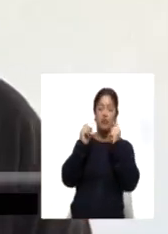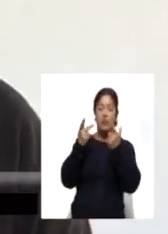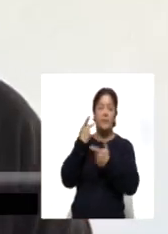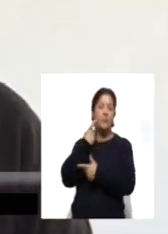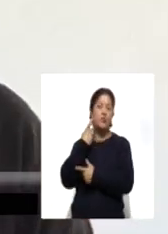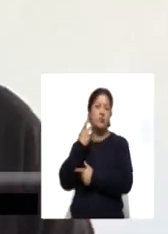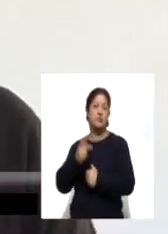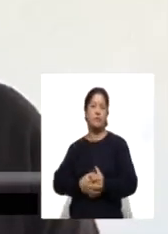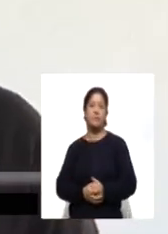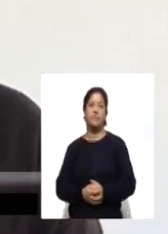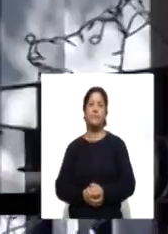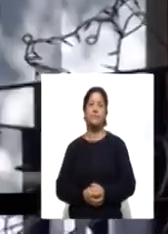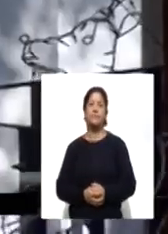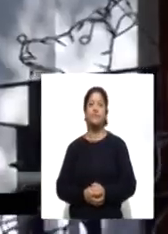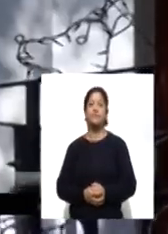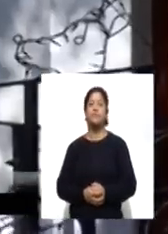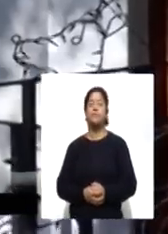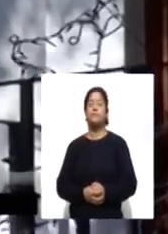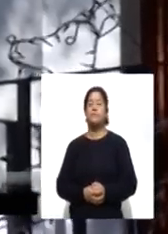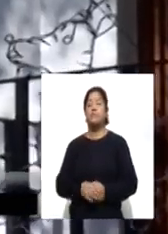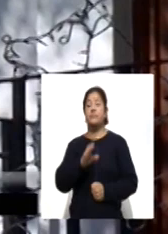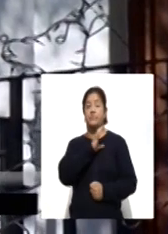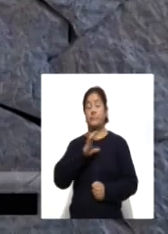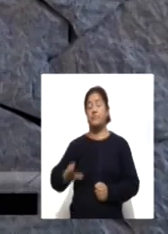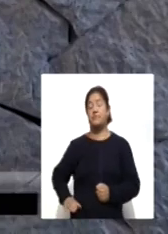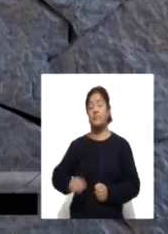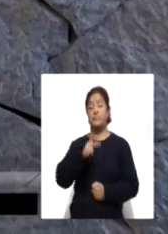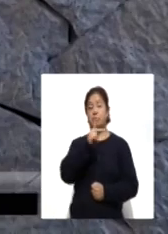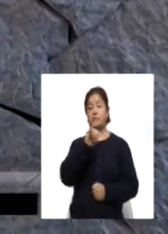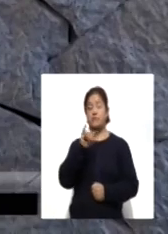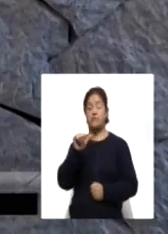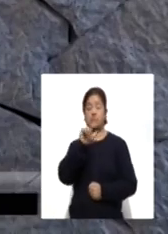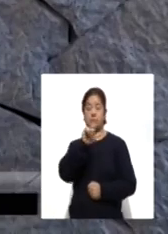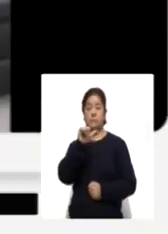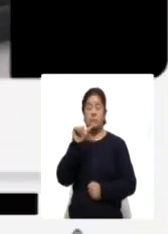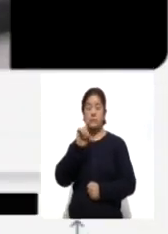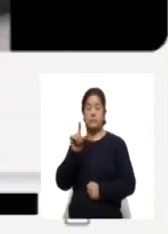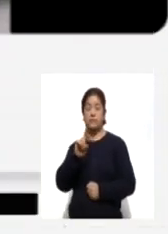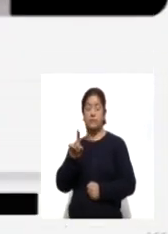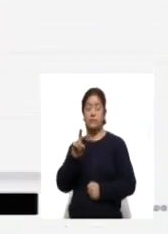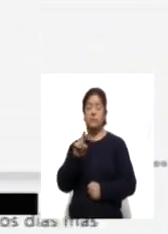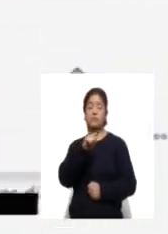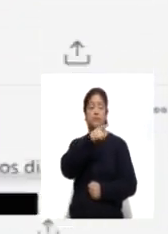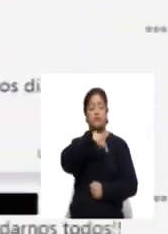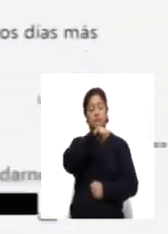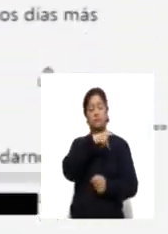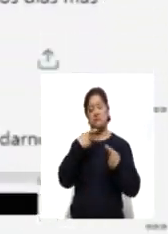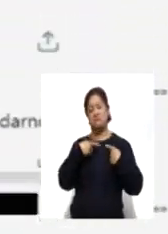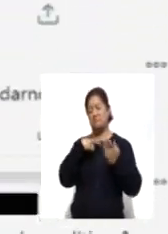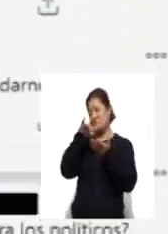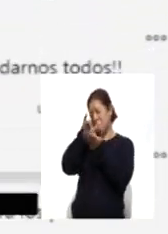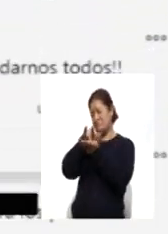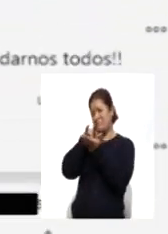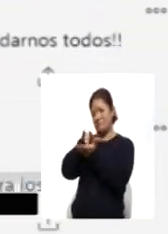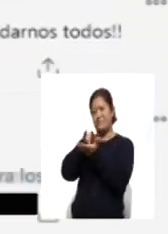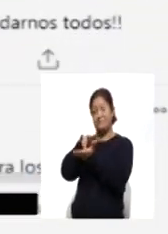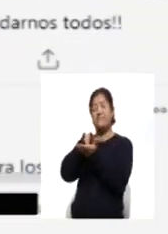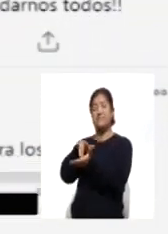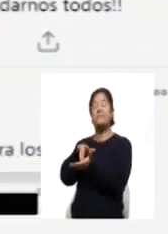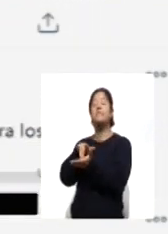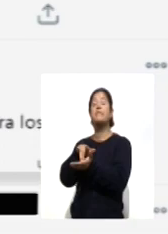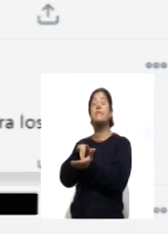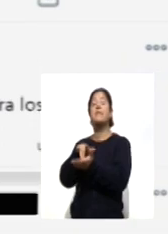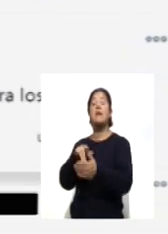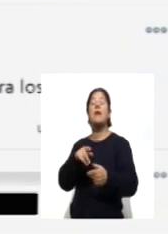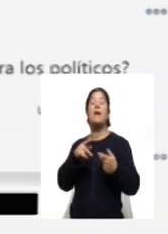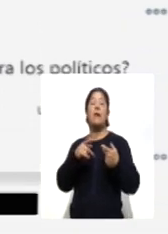La precandidata de Unidad del PRI a la gubernatura del estado, Anabel Ábalos Sempo Alteca, recibió muestras de solidaridad y apoyo de personajes de los ámbitos